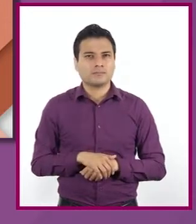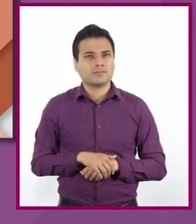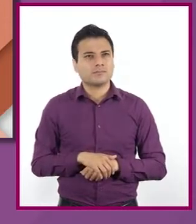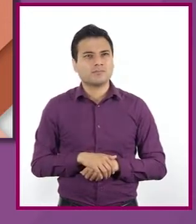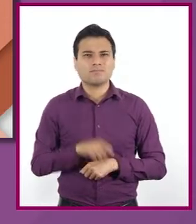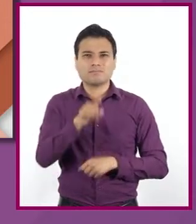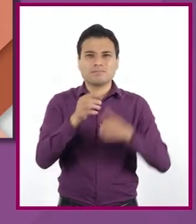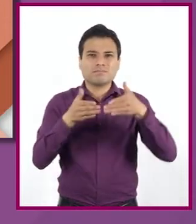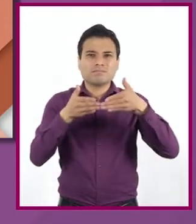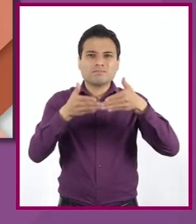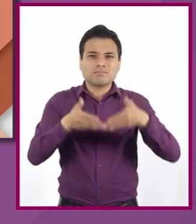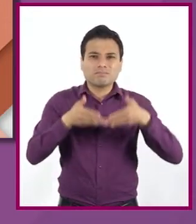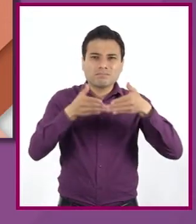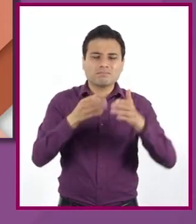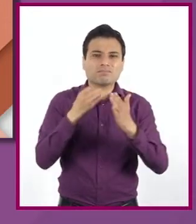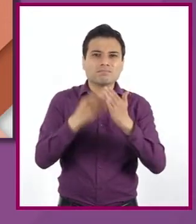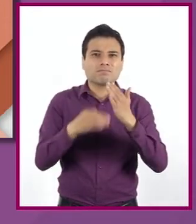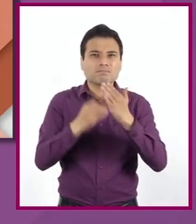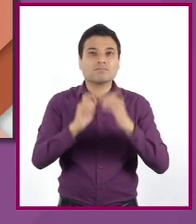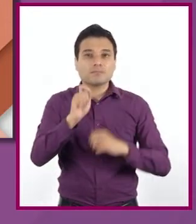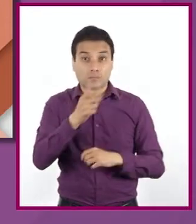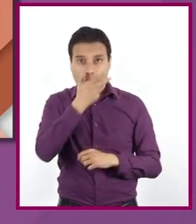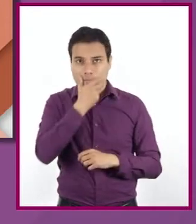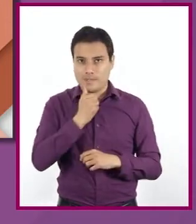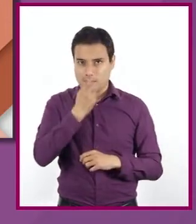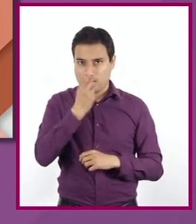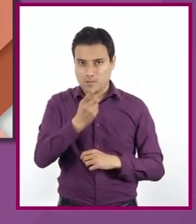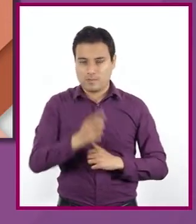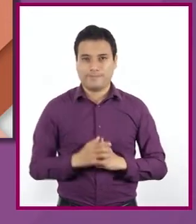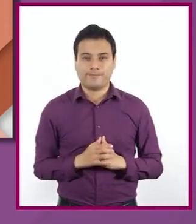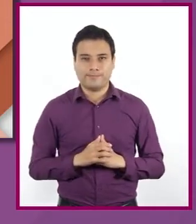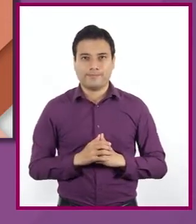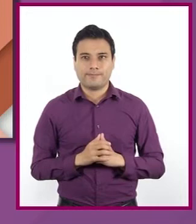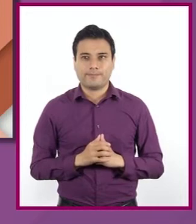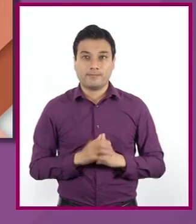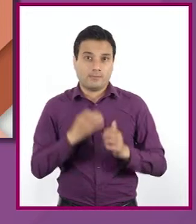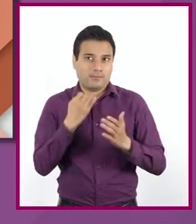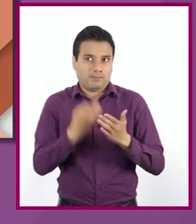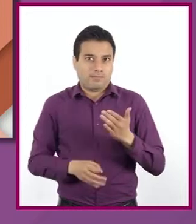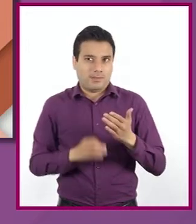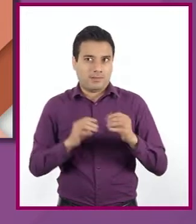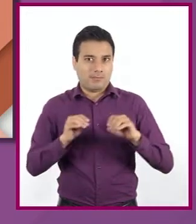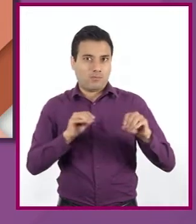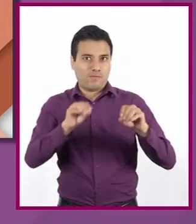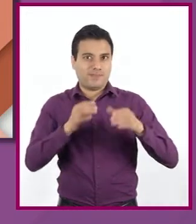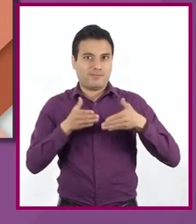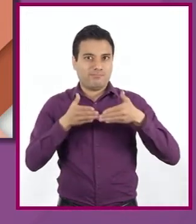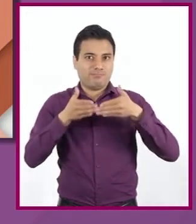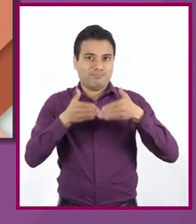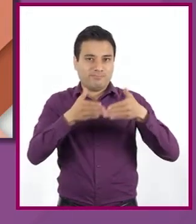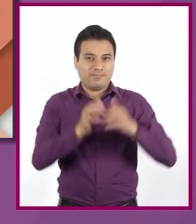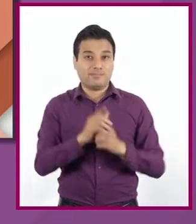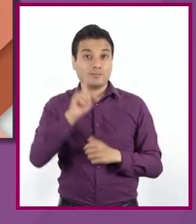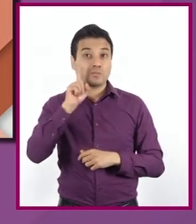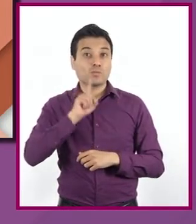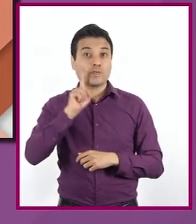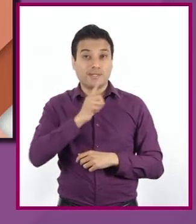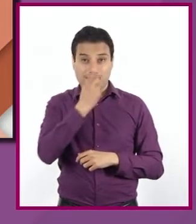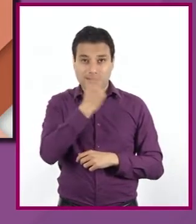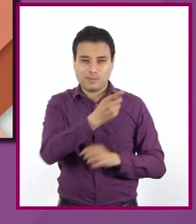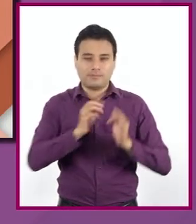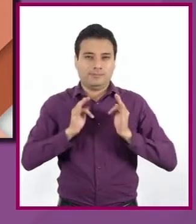barco, a lo cual el hombre le respondió: que navegue. Ella tranquilamente solo le